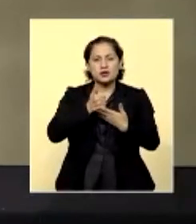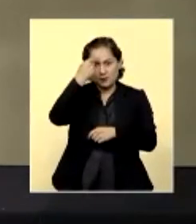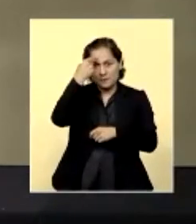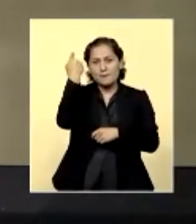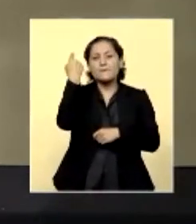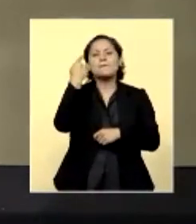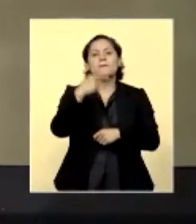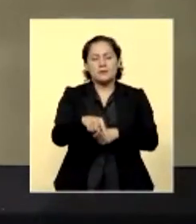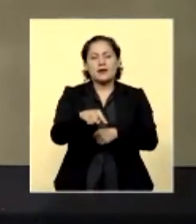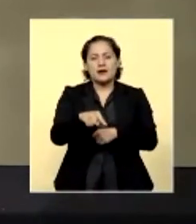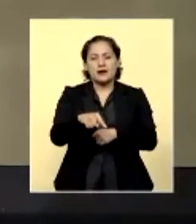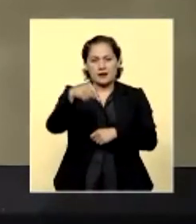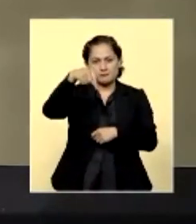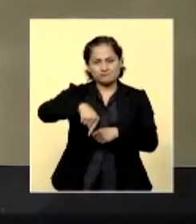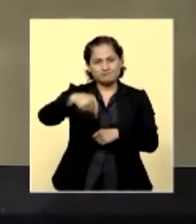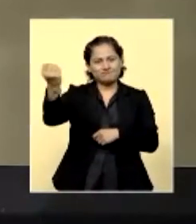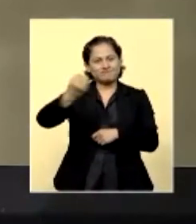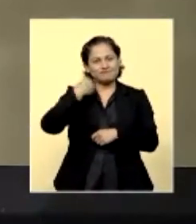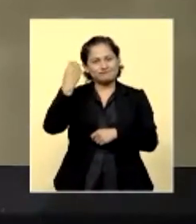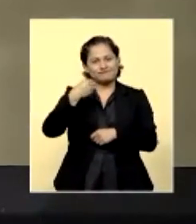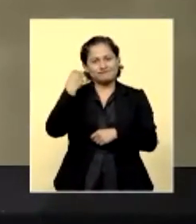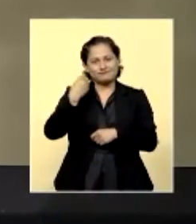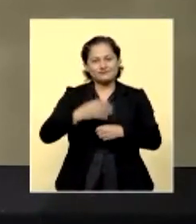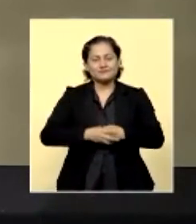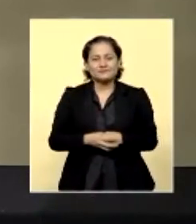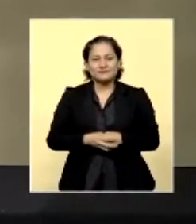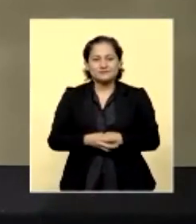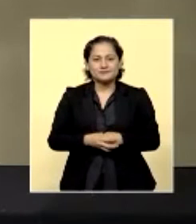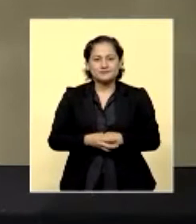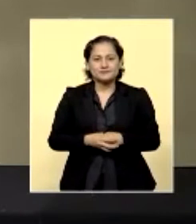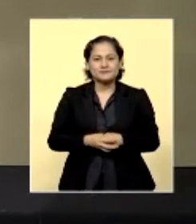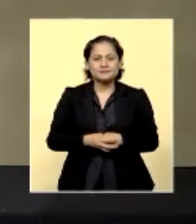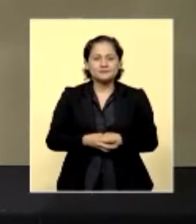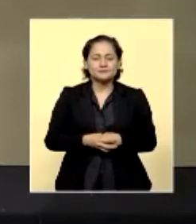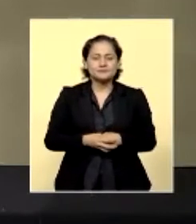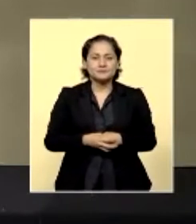a realizar este evento. O primeiro de seis.